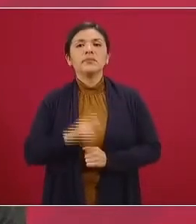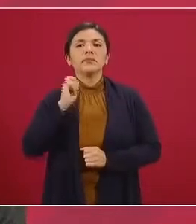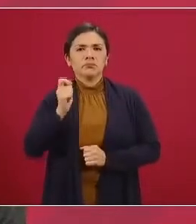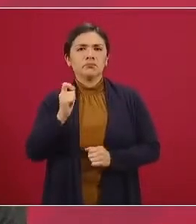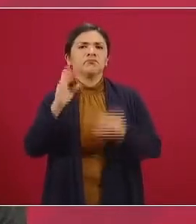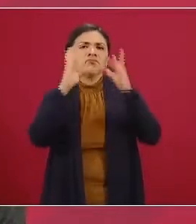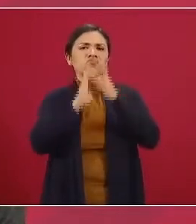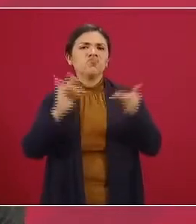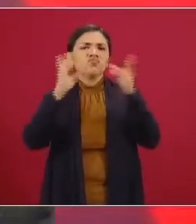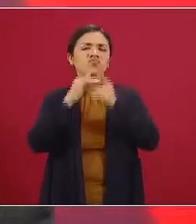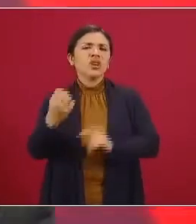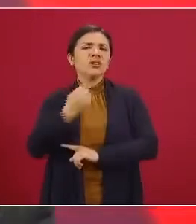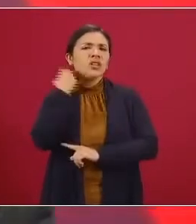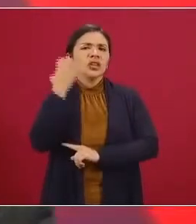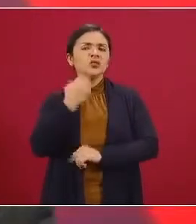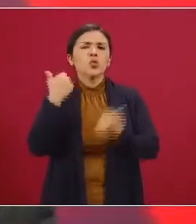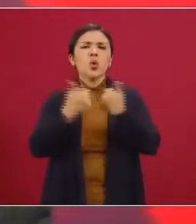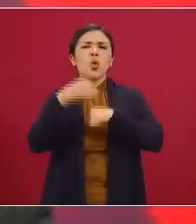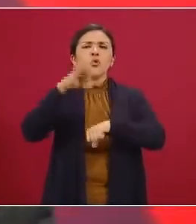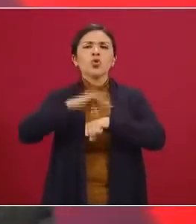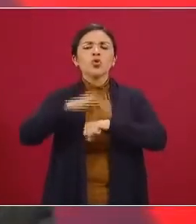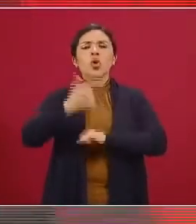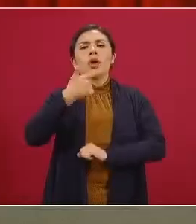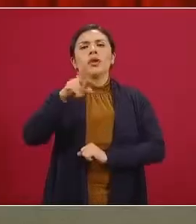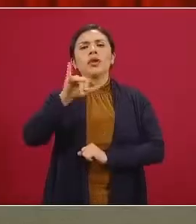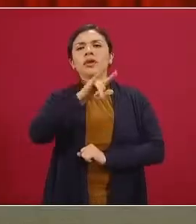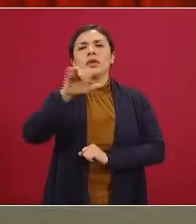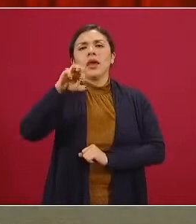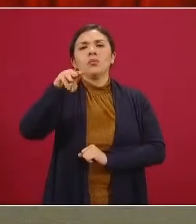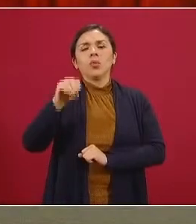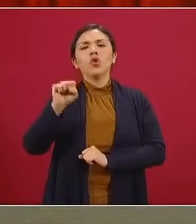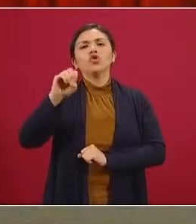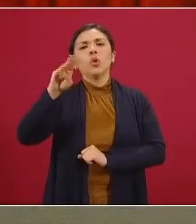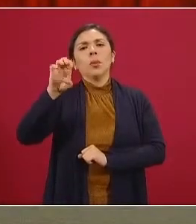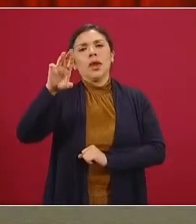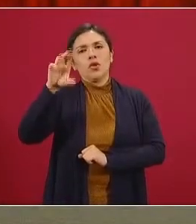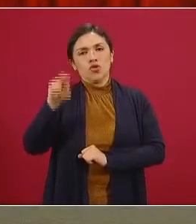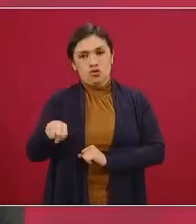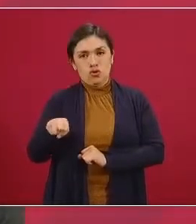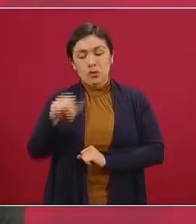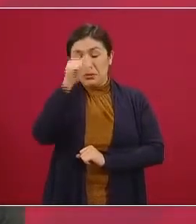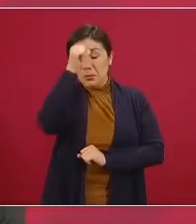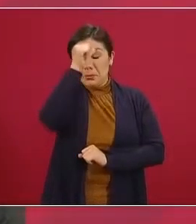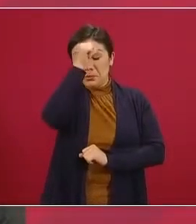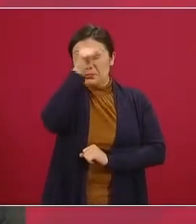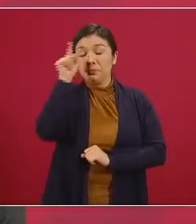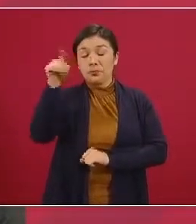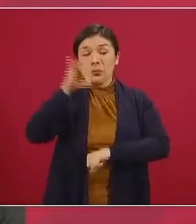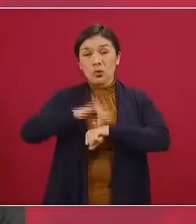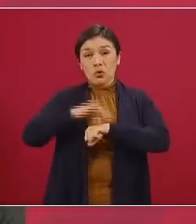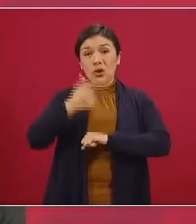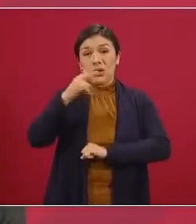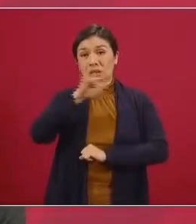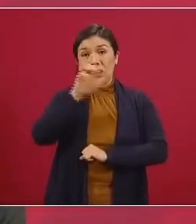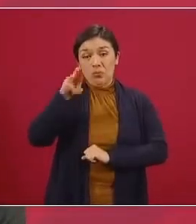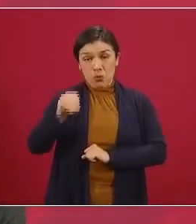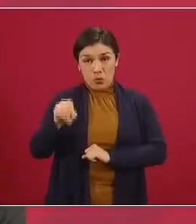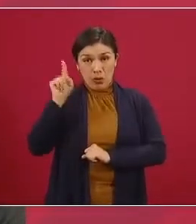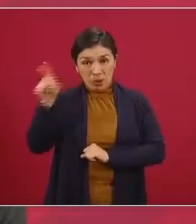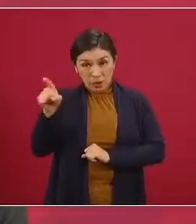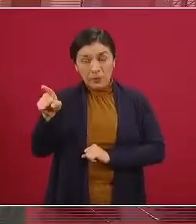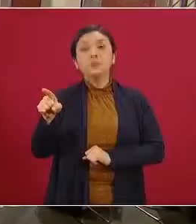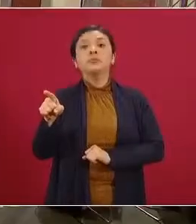pronunciamientos o discursos del doctor Guillermo Soberón y el doctor Guillermo Soberón Acevedo